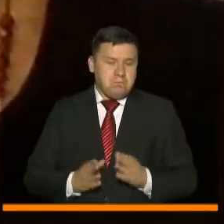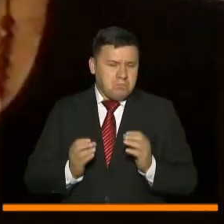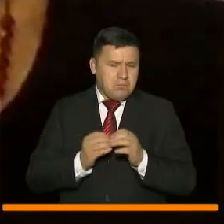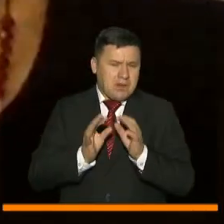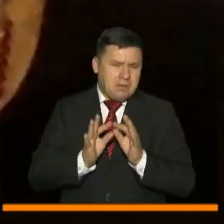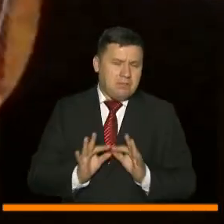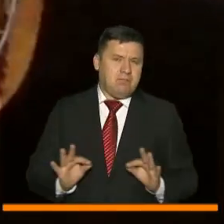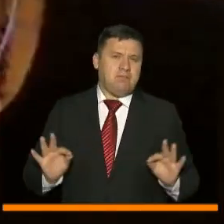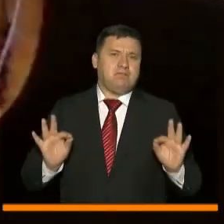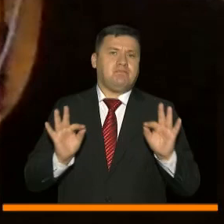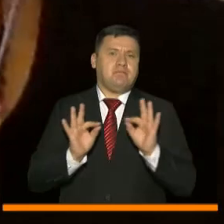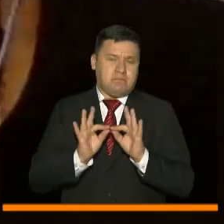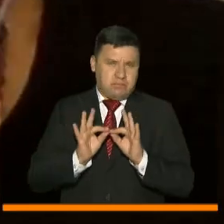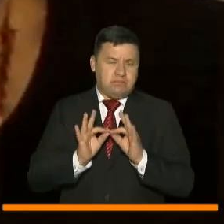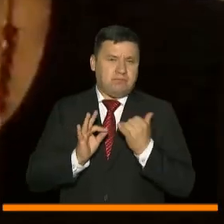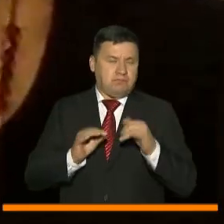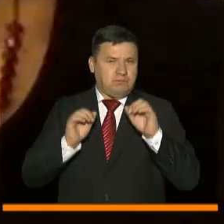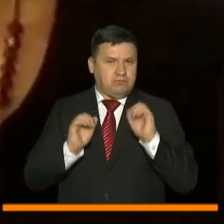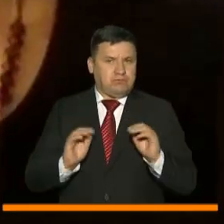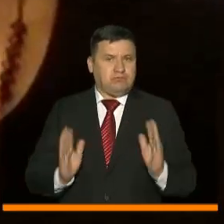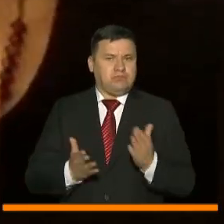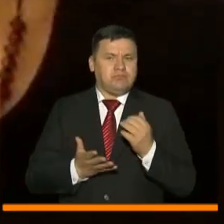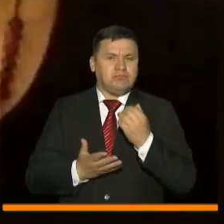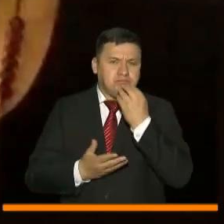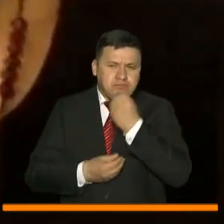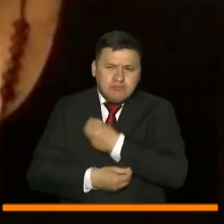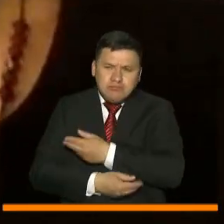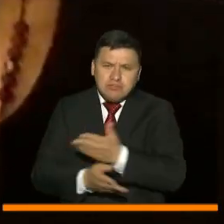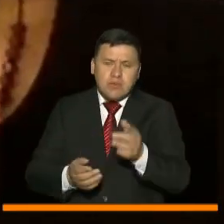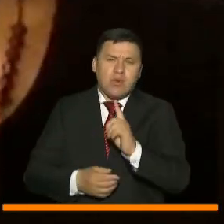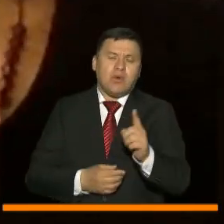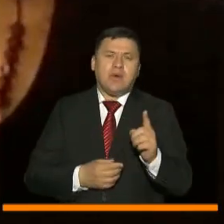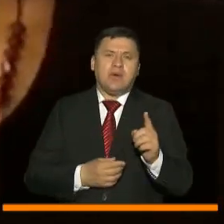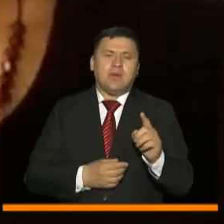más importante, hemos podido beneficiar a